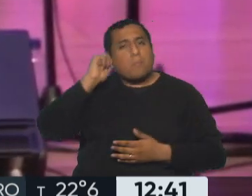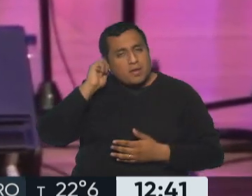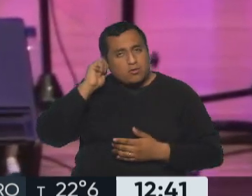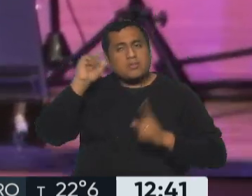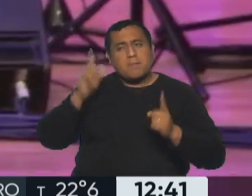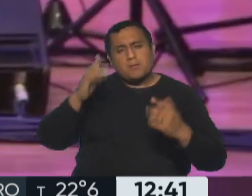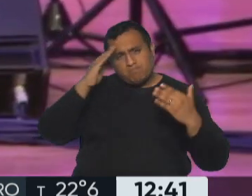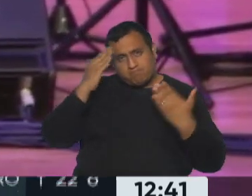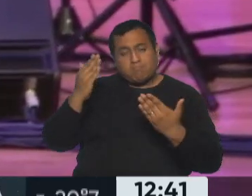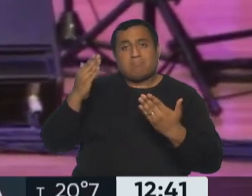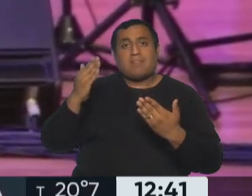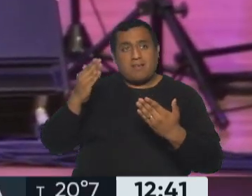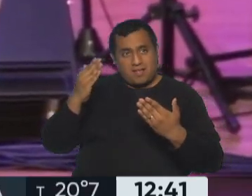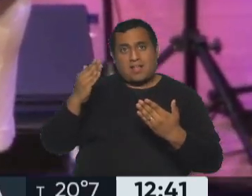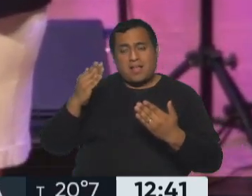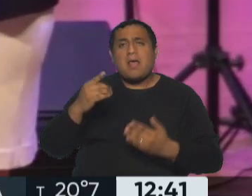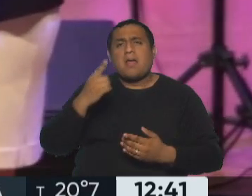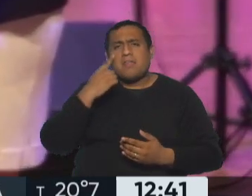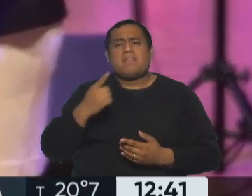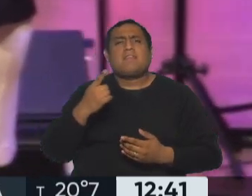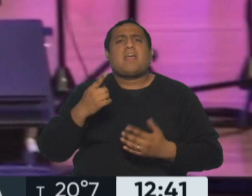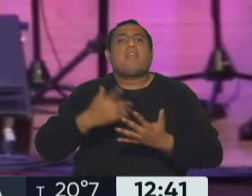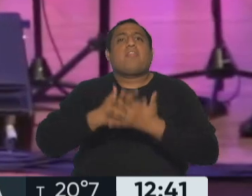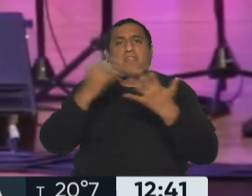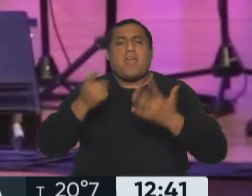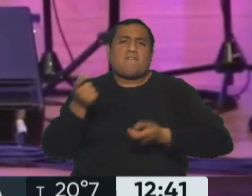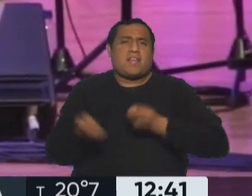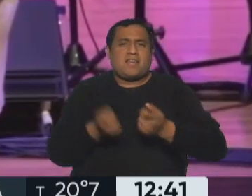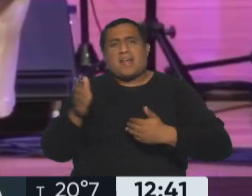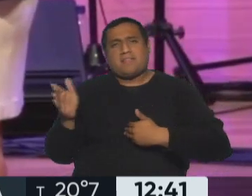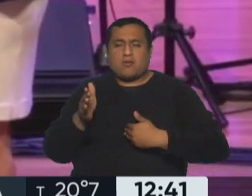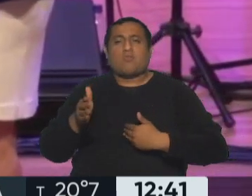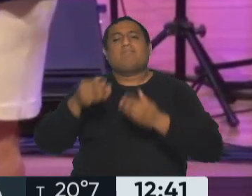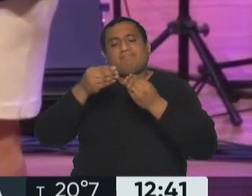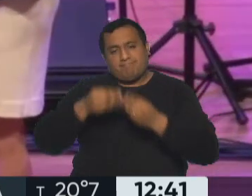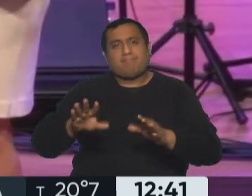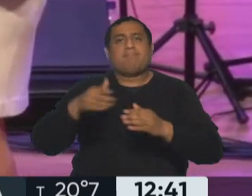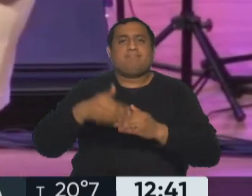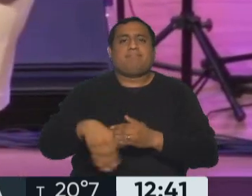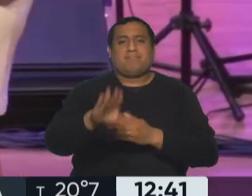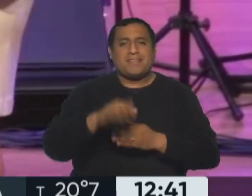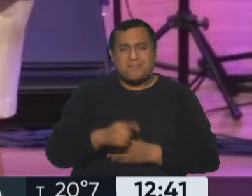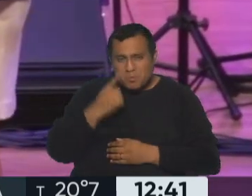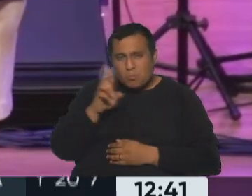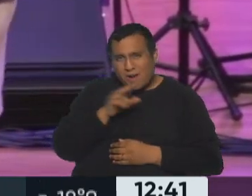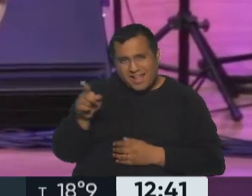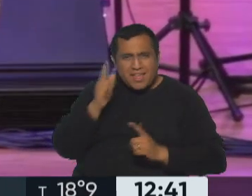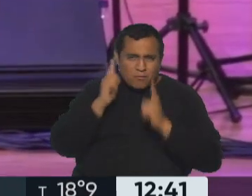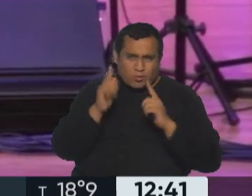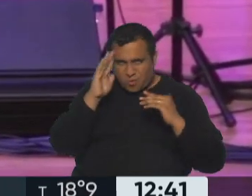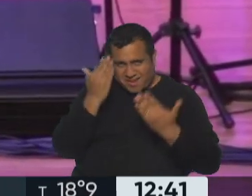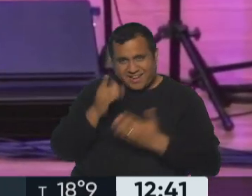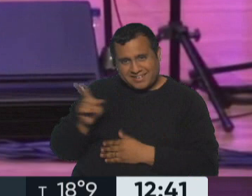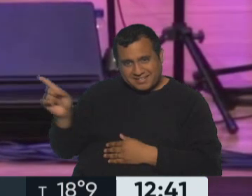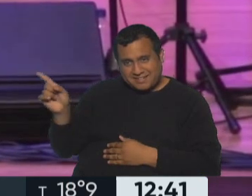se declaró ese día como el día de la bailarina de tango mientras que vemos a maría nieves disfrutando de su homenaje